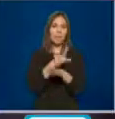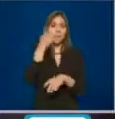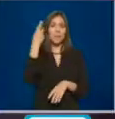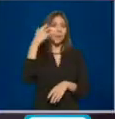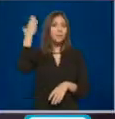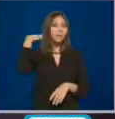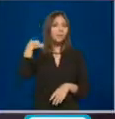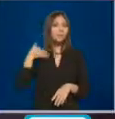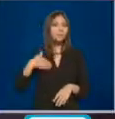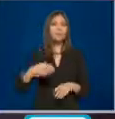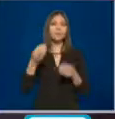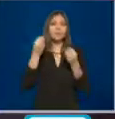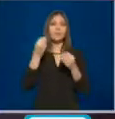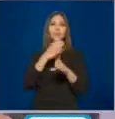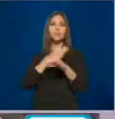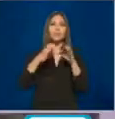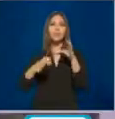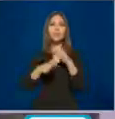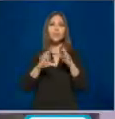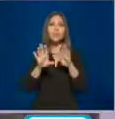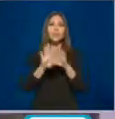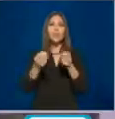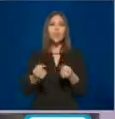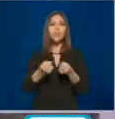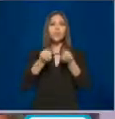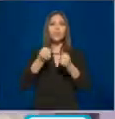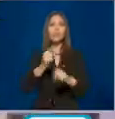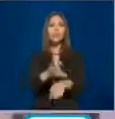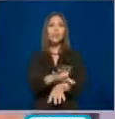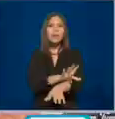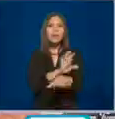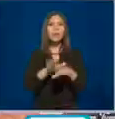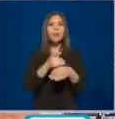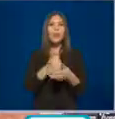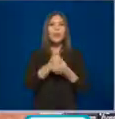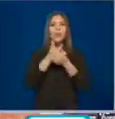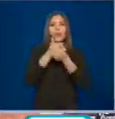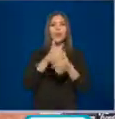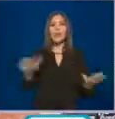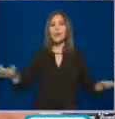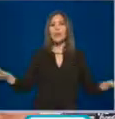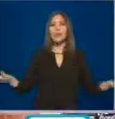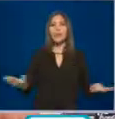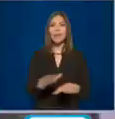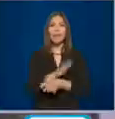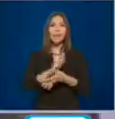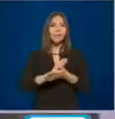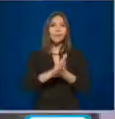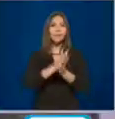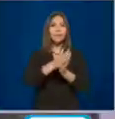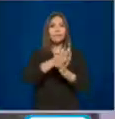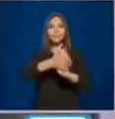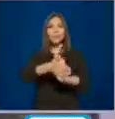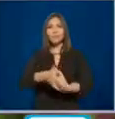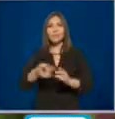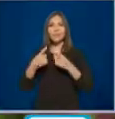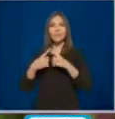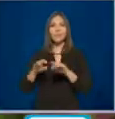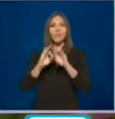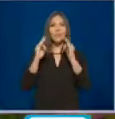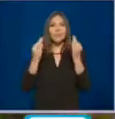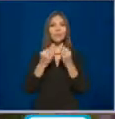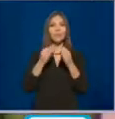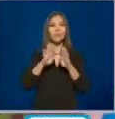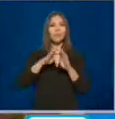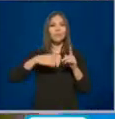mucha energía. Entonces, de repente, un cambio nos viene muy bien porque realmente movemos toda la energía que sí, hay es en nuestro entorno. Es cierto. importante Muy eso, bien. ¿no? Sí. Y